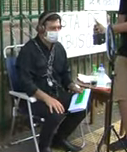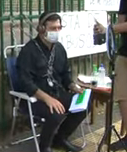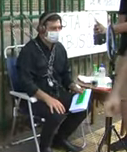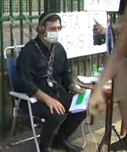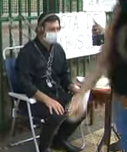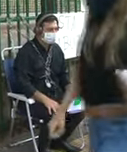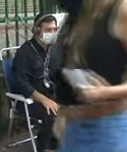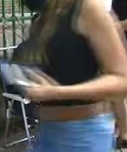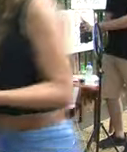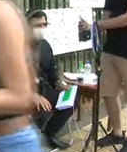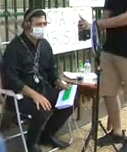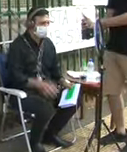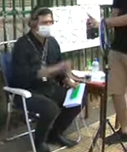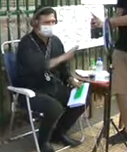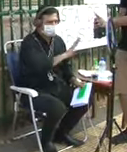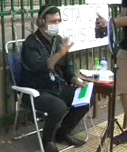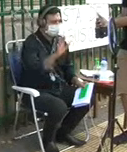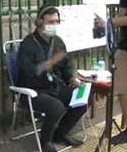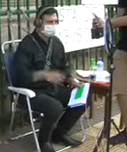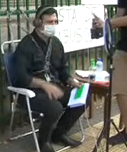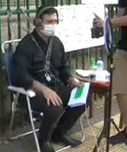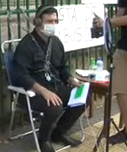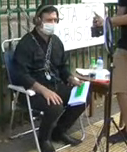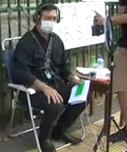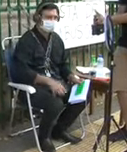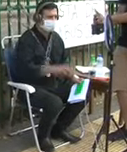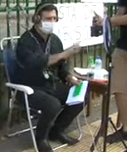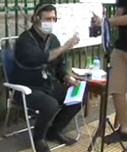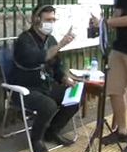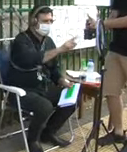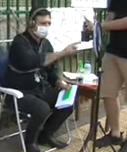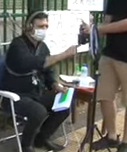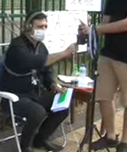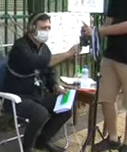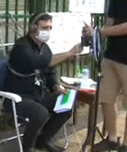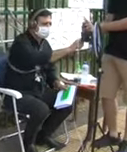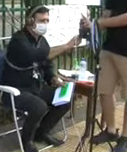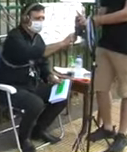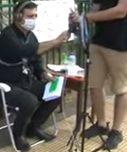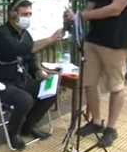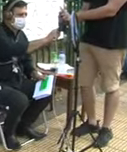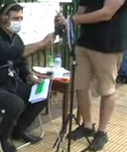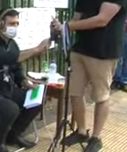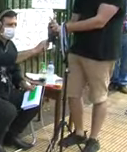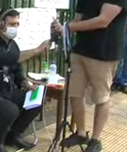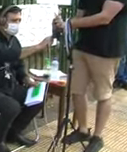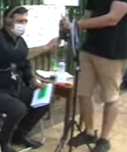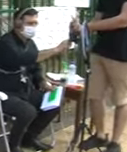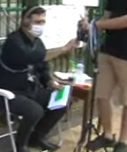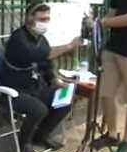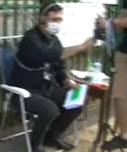Vamos a someter a votación. Los que estén de acuerdo con la moción de orden planteada por la senadora Lilian Samaniego.